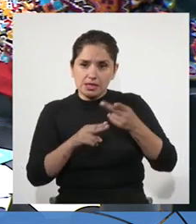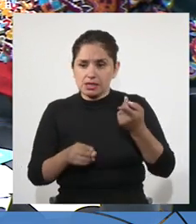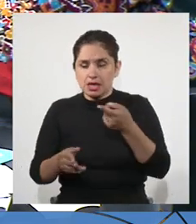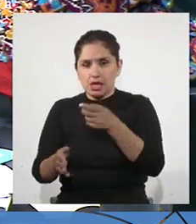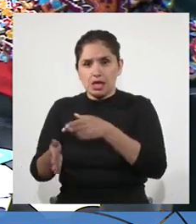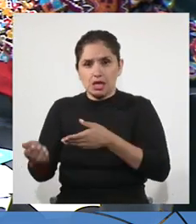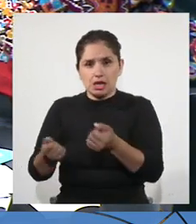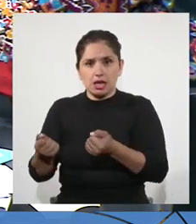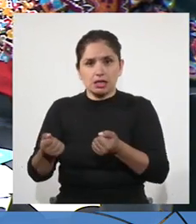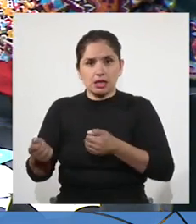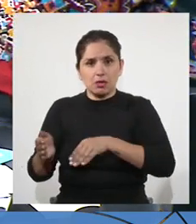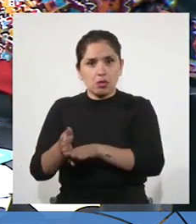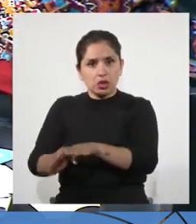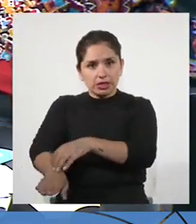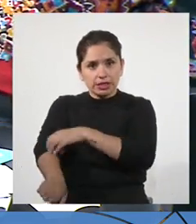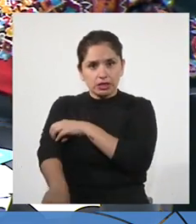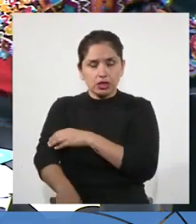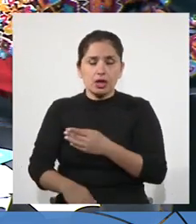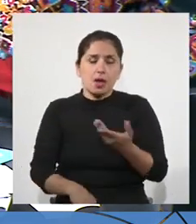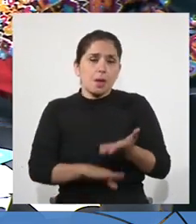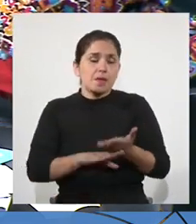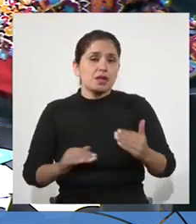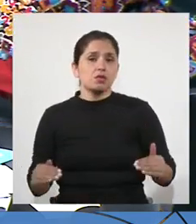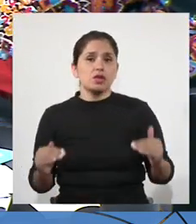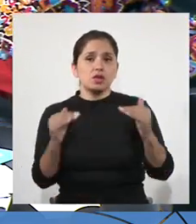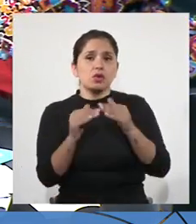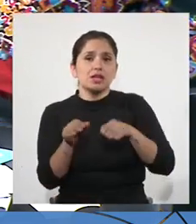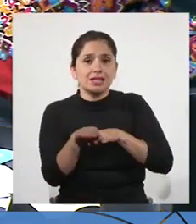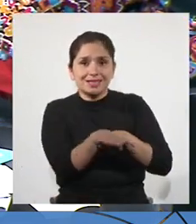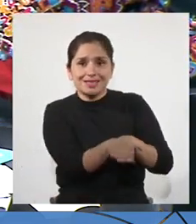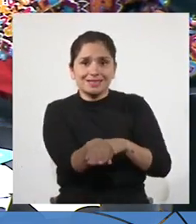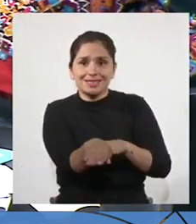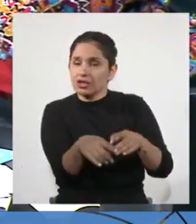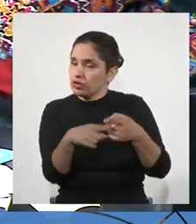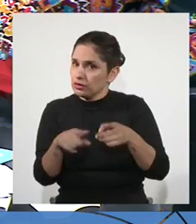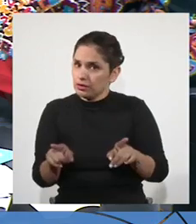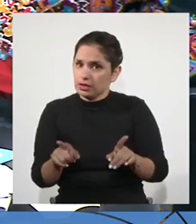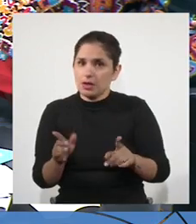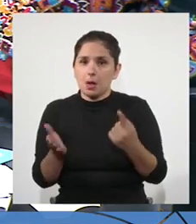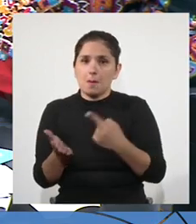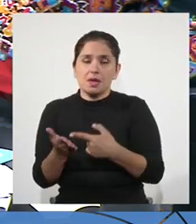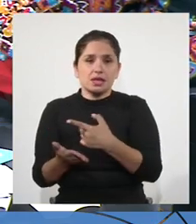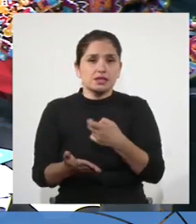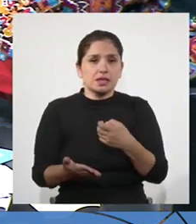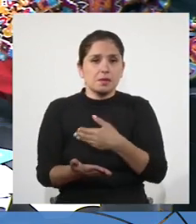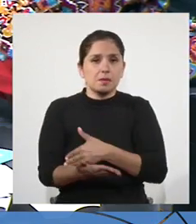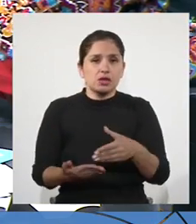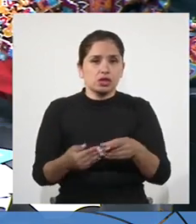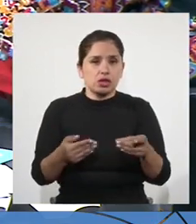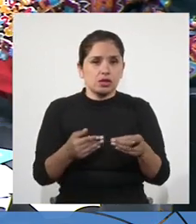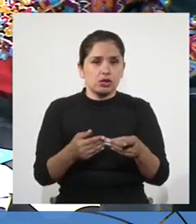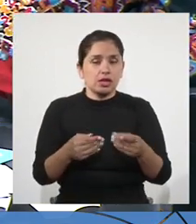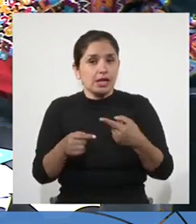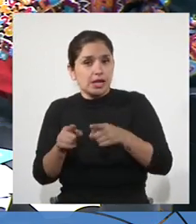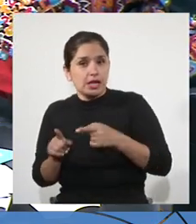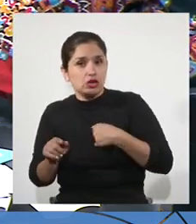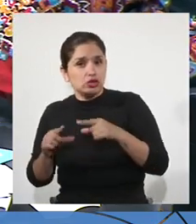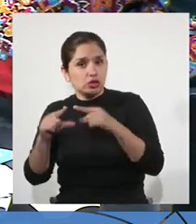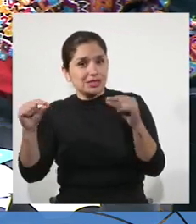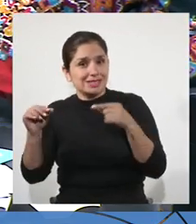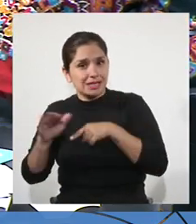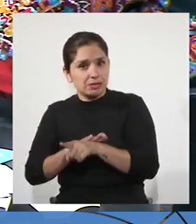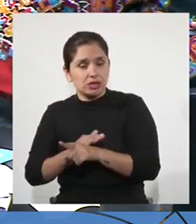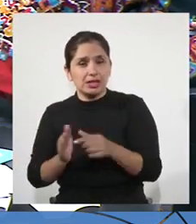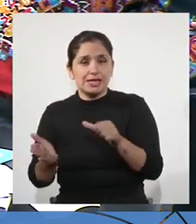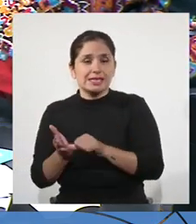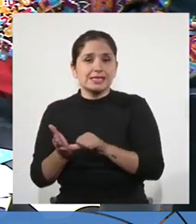regional. Pedimos equidad en el Transantiago, que es otro distinto, 1.100 millones de dólares. El otro es el metro,